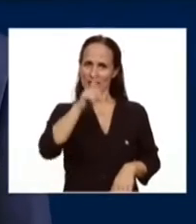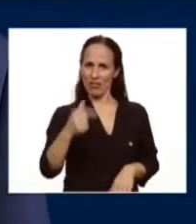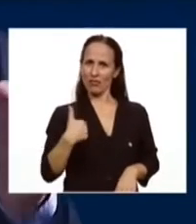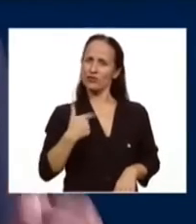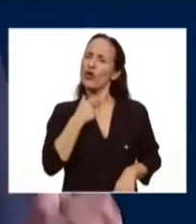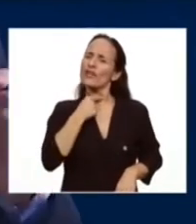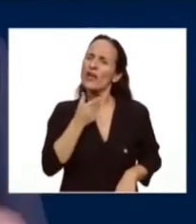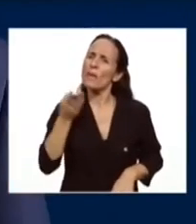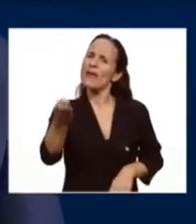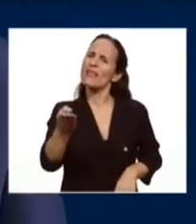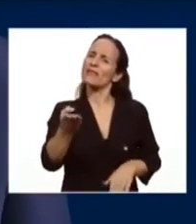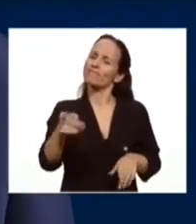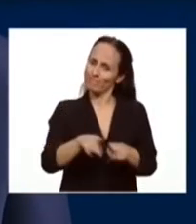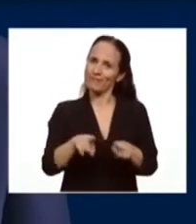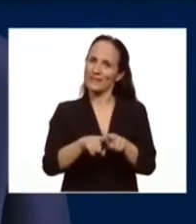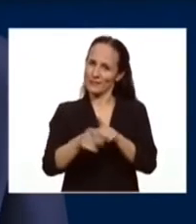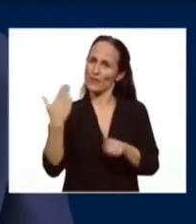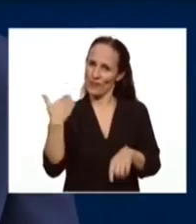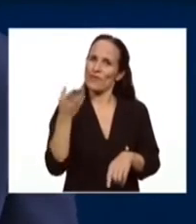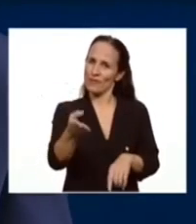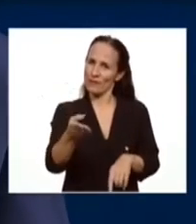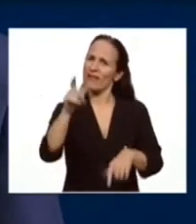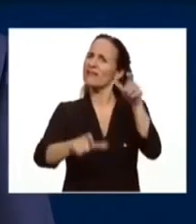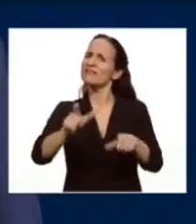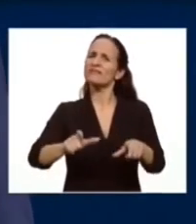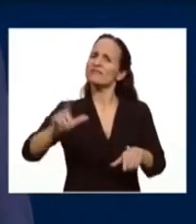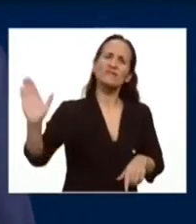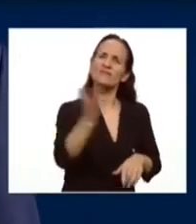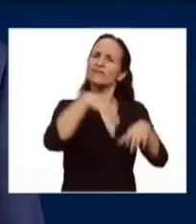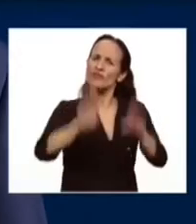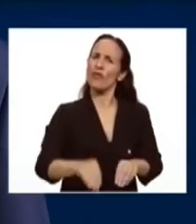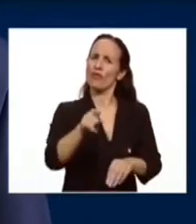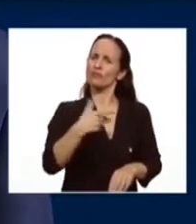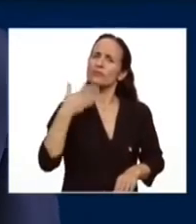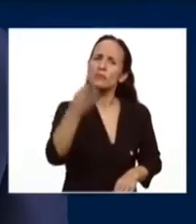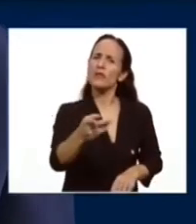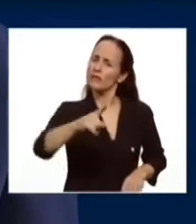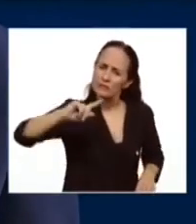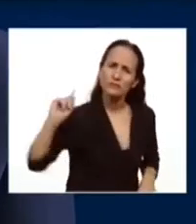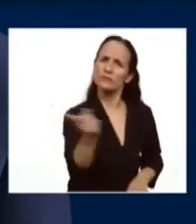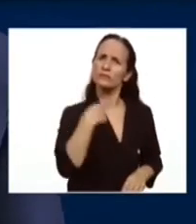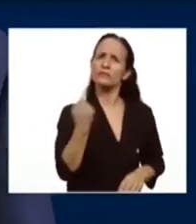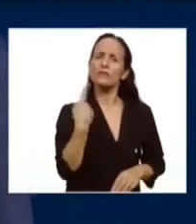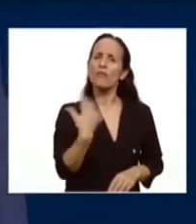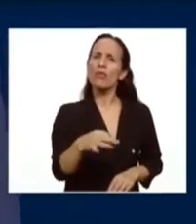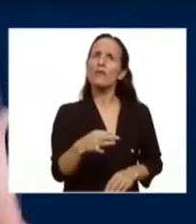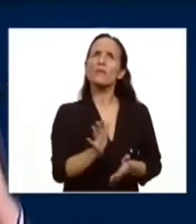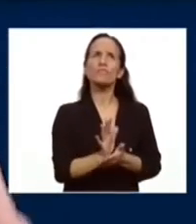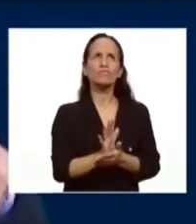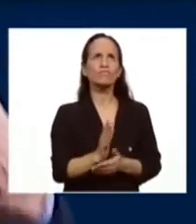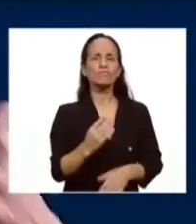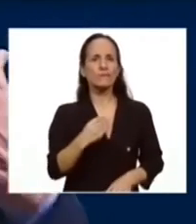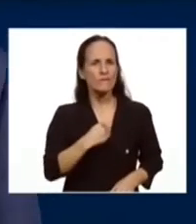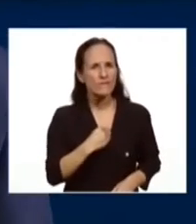a todos los argentinos, que seamos protagonistas, que nos tengamos fe, que